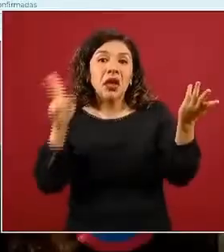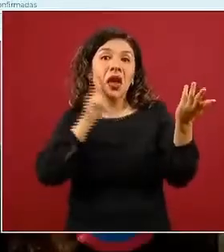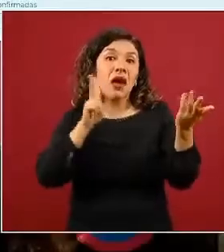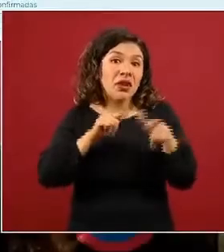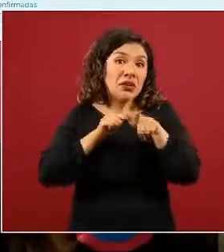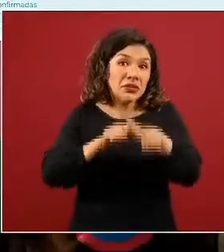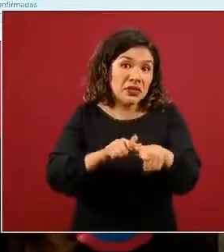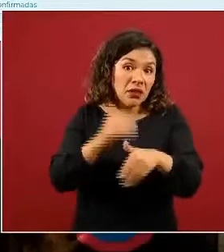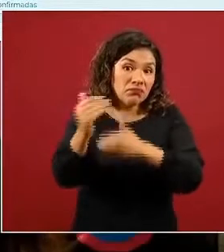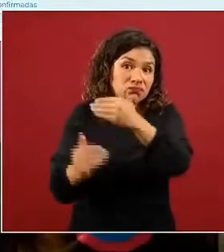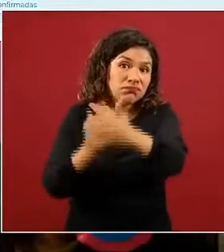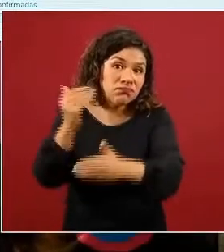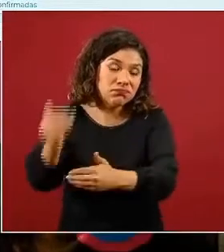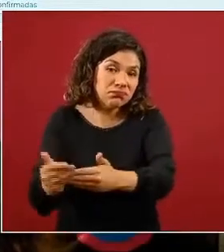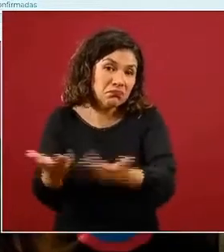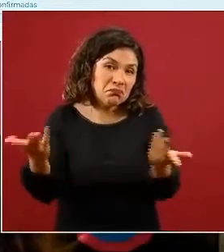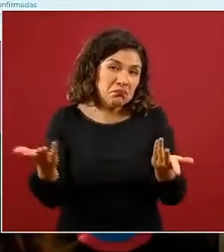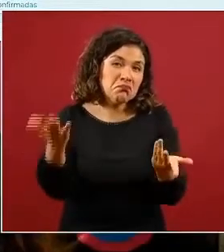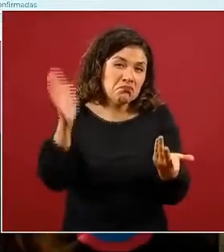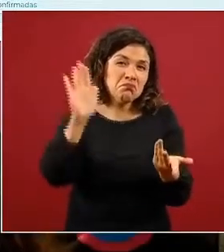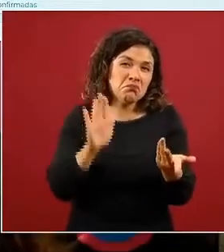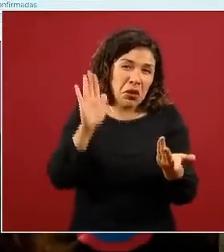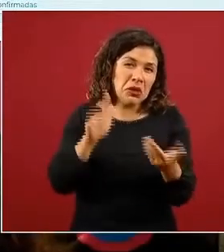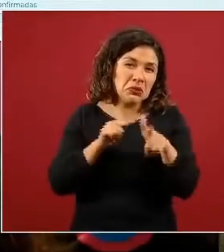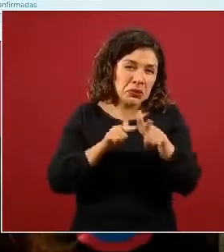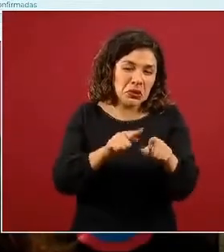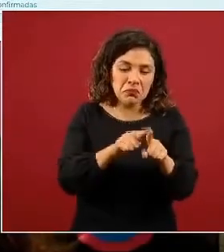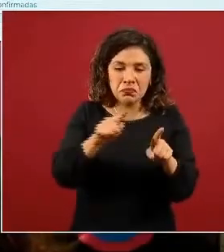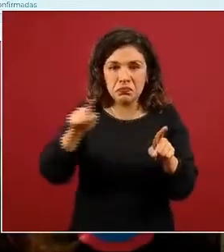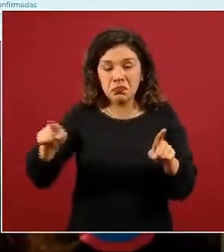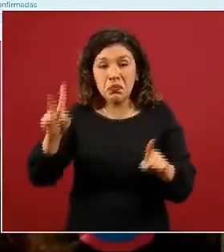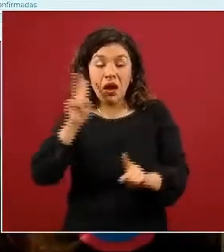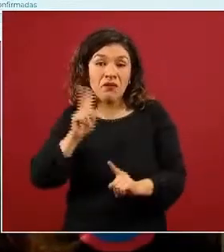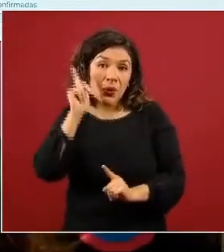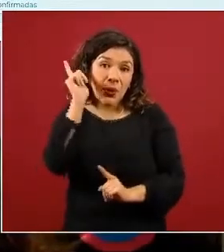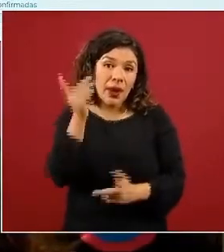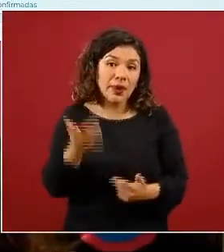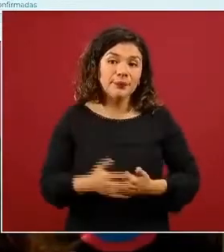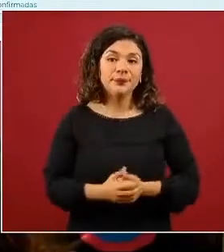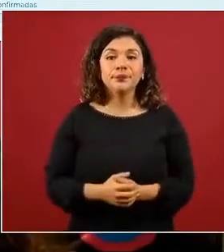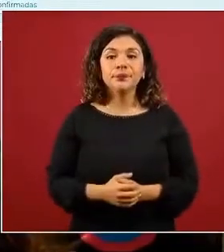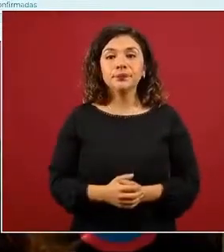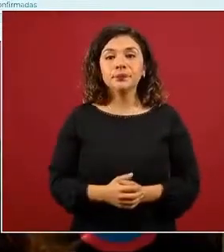esta tendencia se sostiene. Pareciera ser ya consistente.